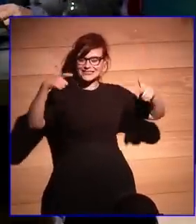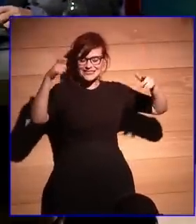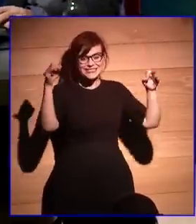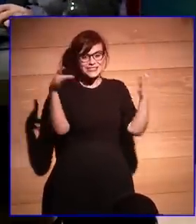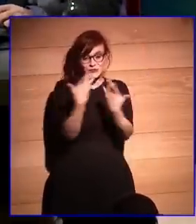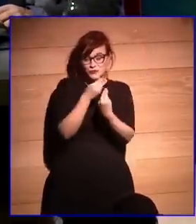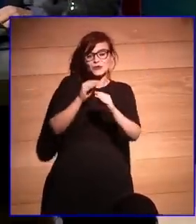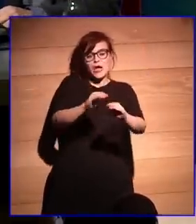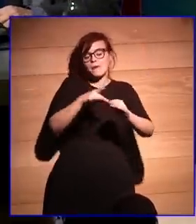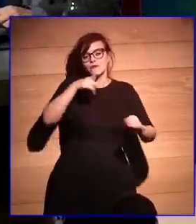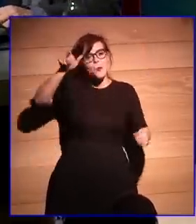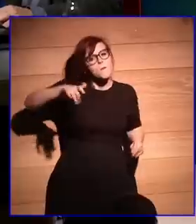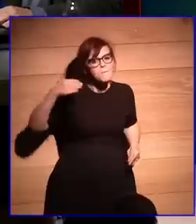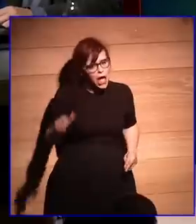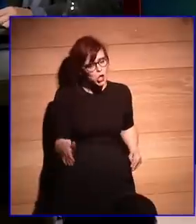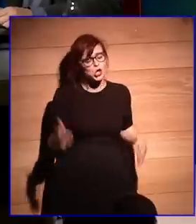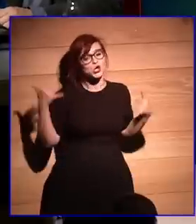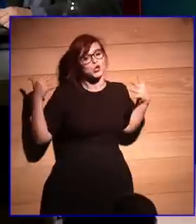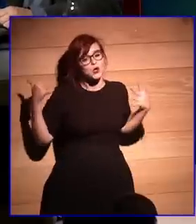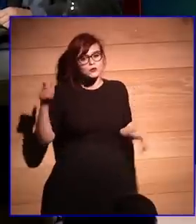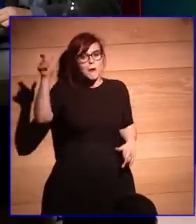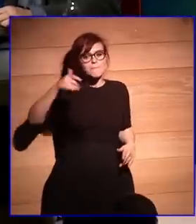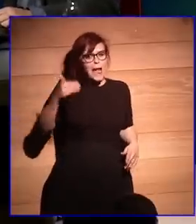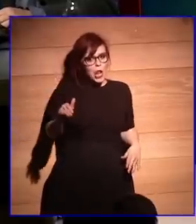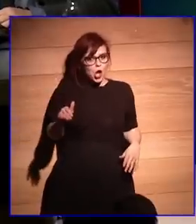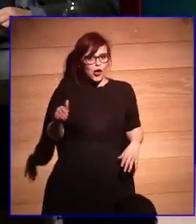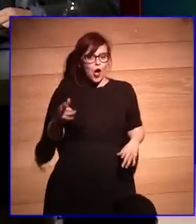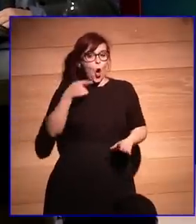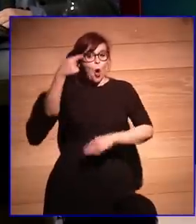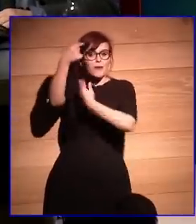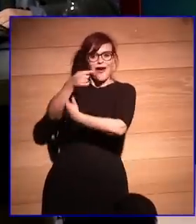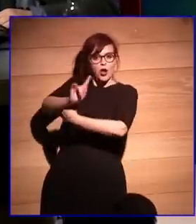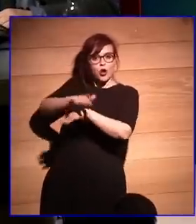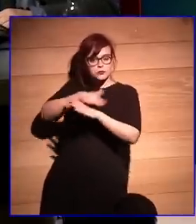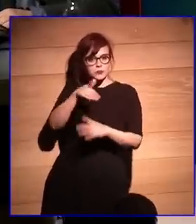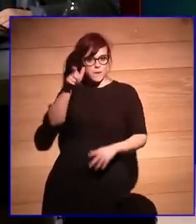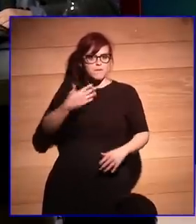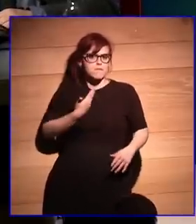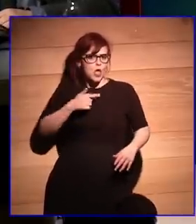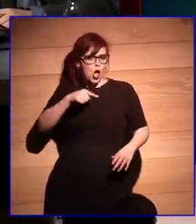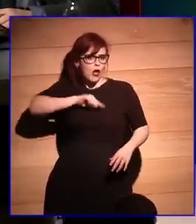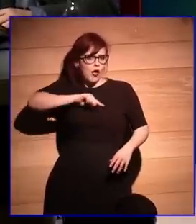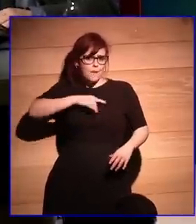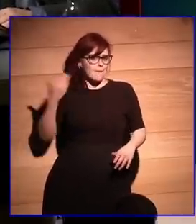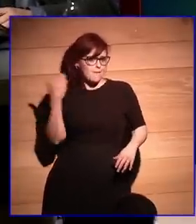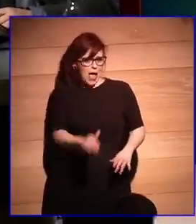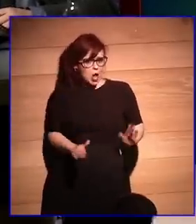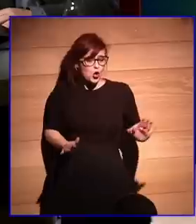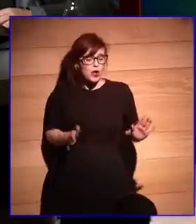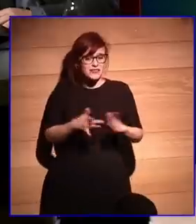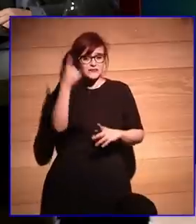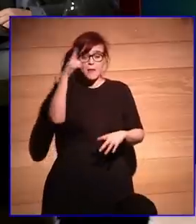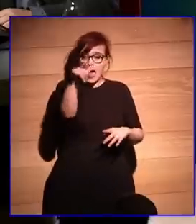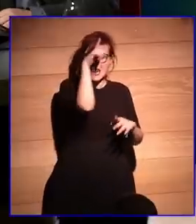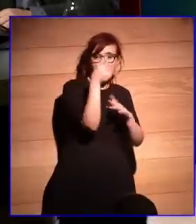Es un malo villano, porque eso ya es de ser, o sea, no de ser un malo obligado, sino ser un malo, mala persona. Y además, sabes que se escapó